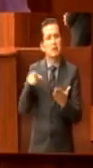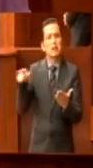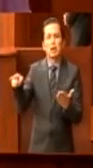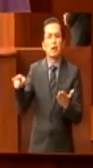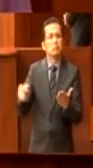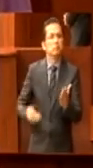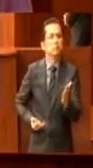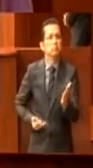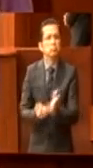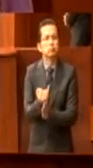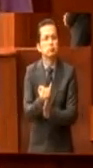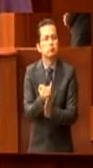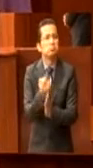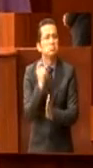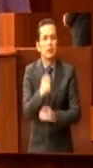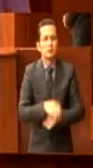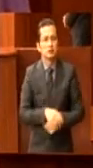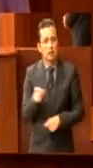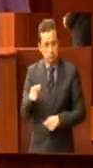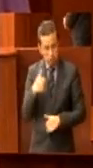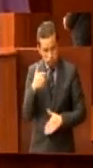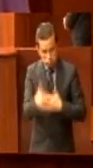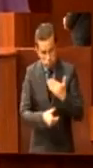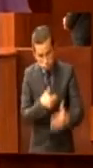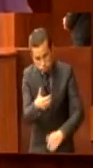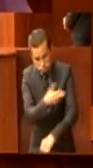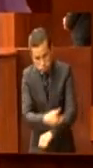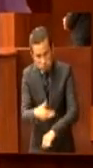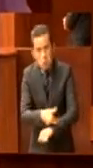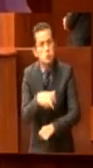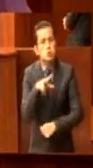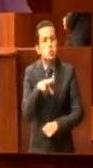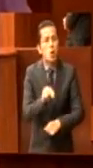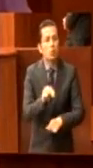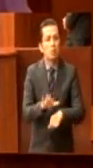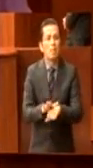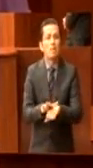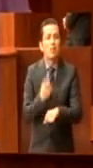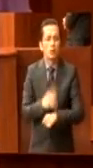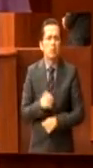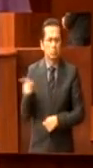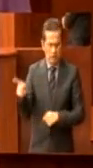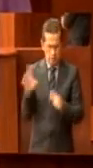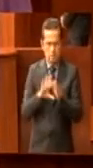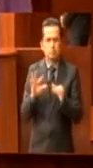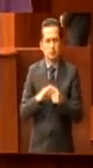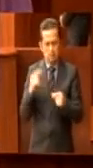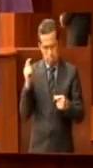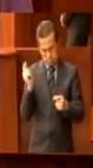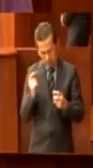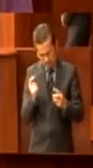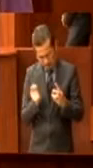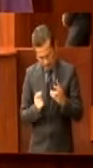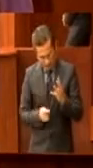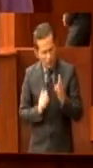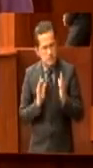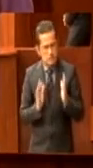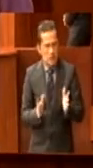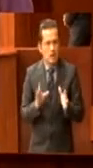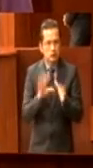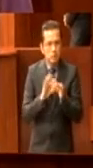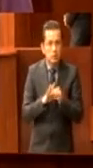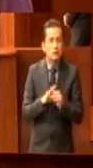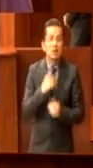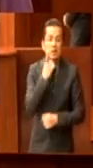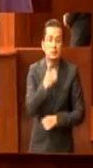procedencia con base en consideraciones de fondo presentando las razones por las que consideró que no